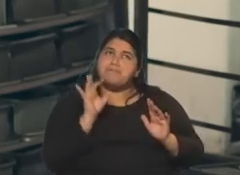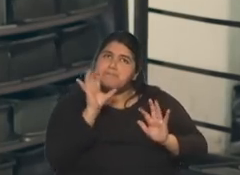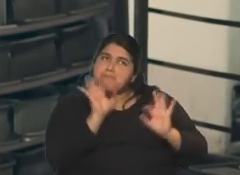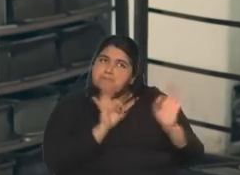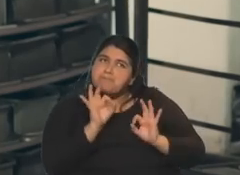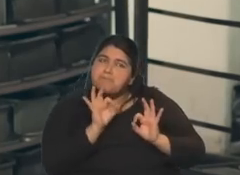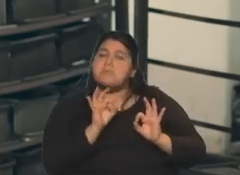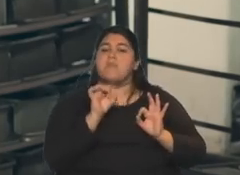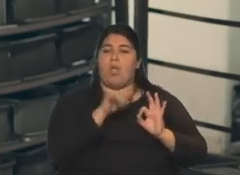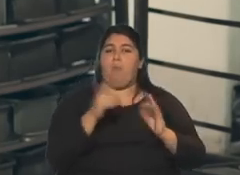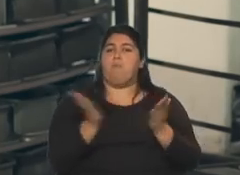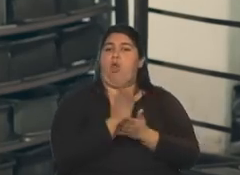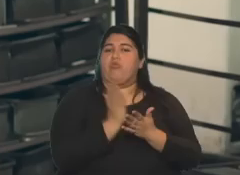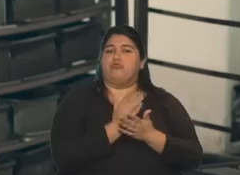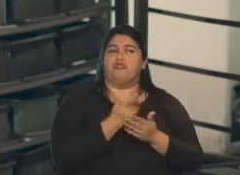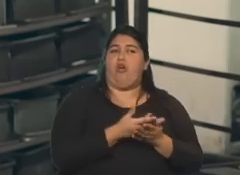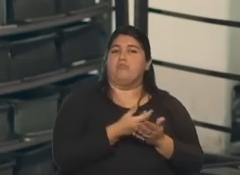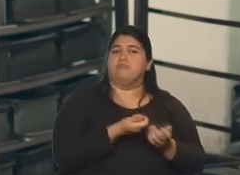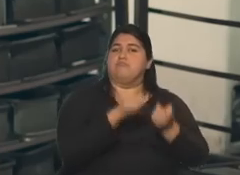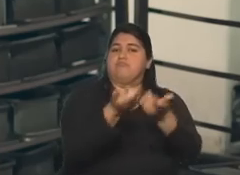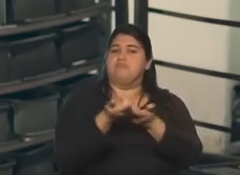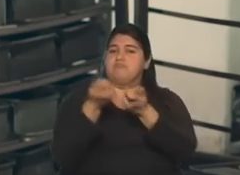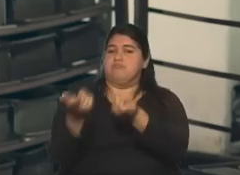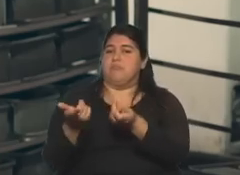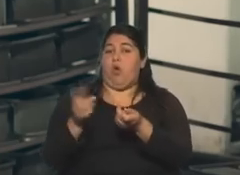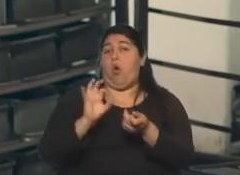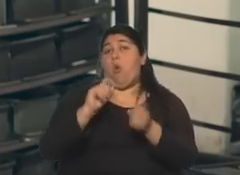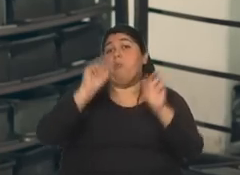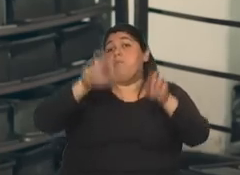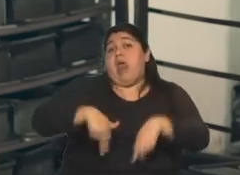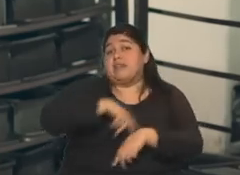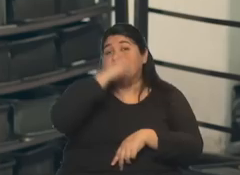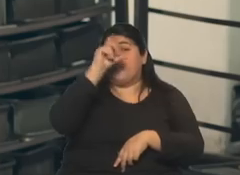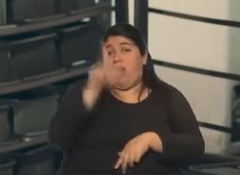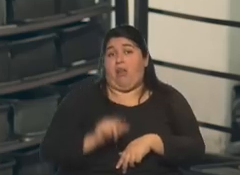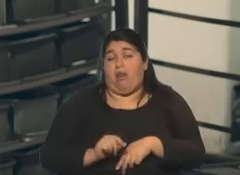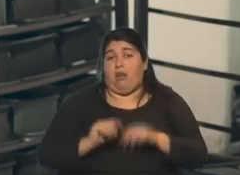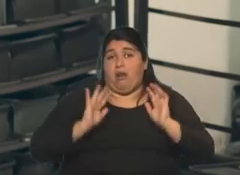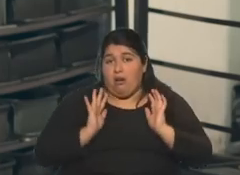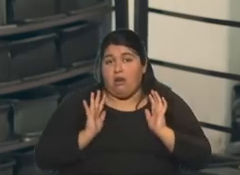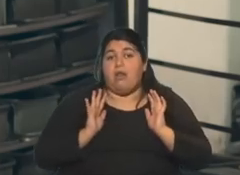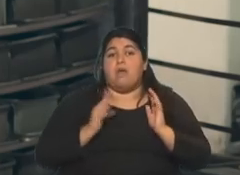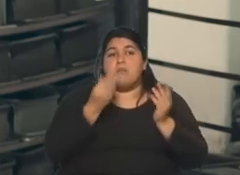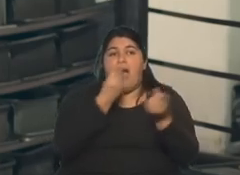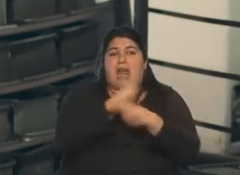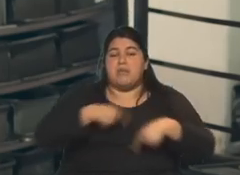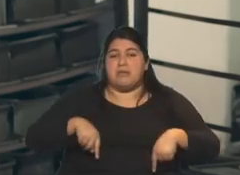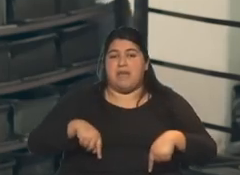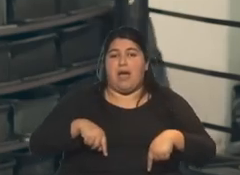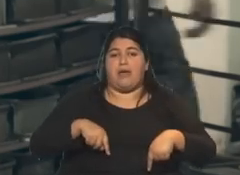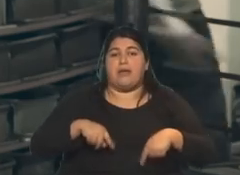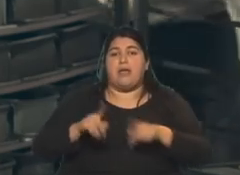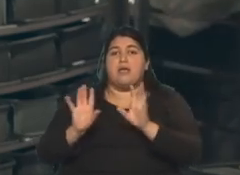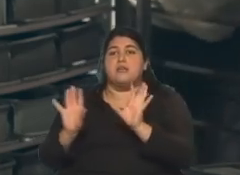cierta parte de la producción la podemos derivar para un plan nacional, por decirlo así, para alimentar a cierto